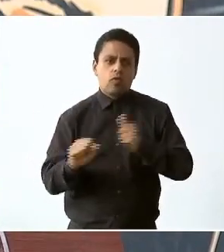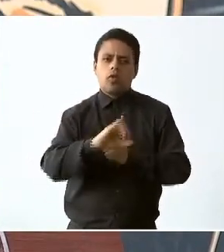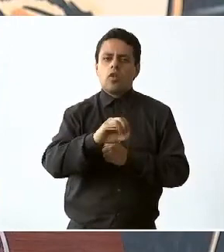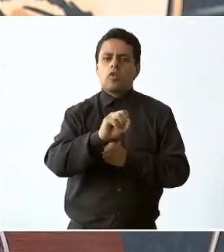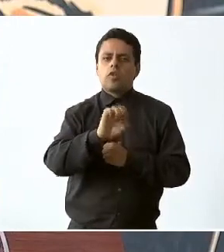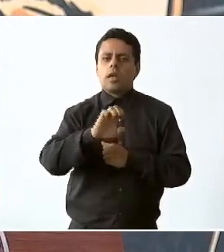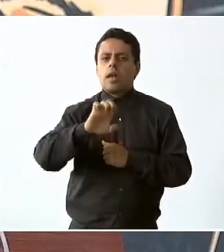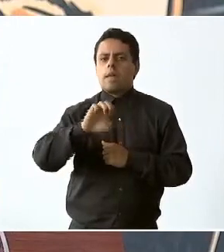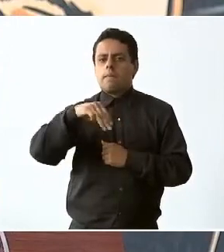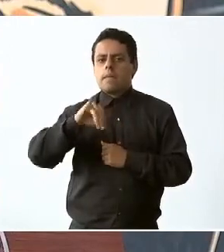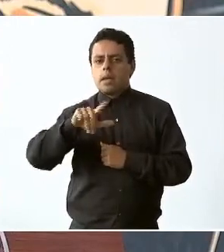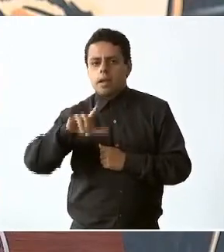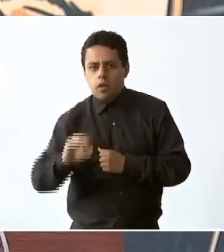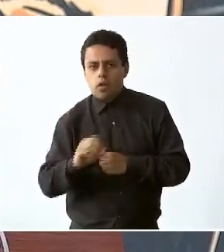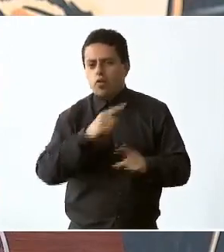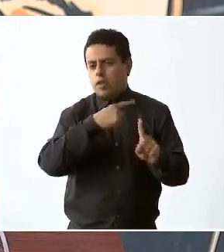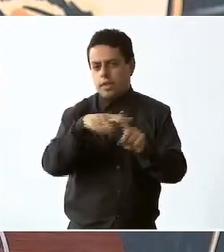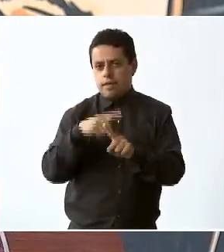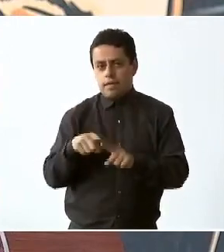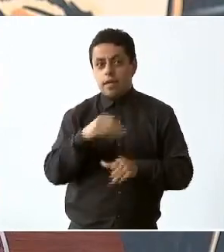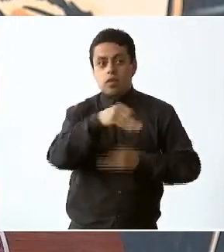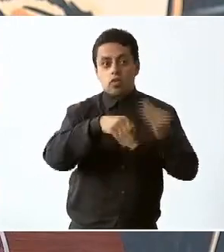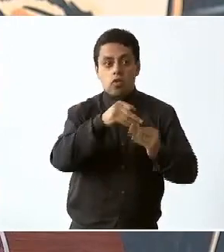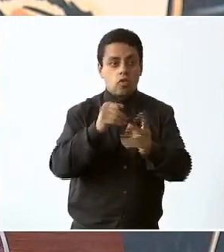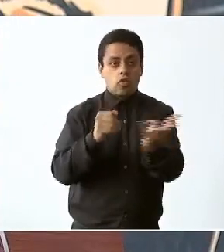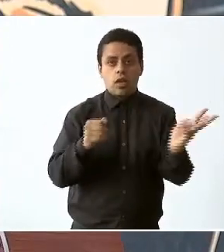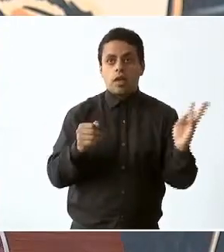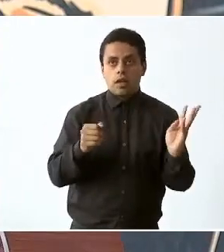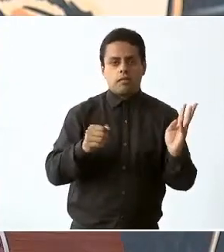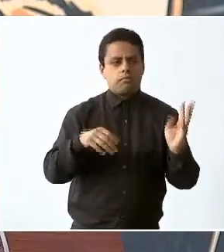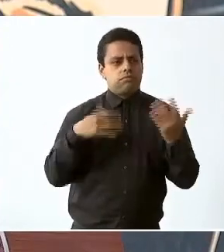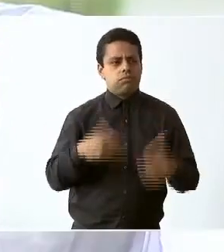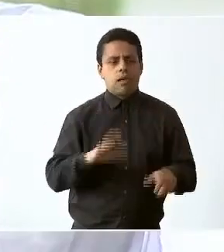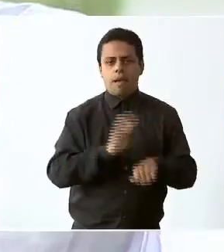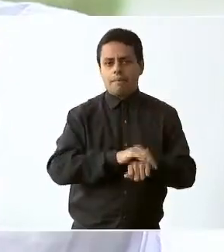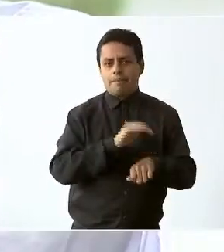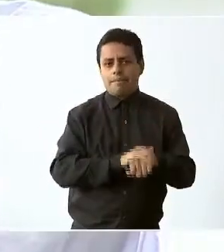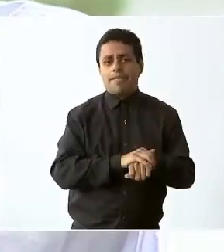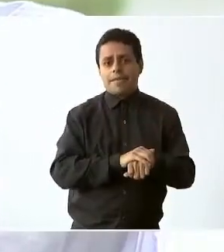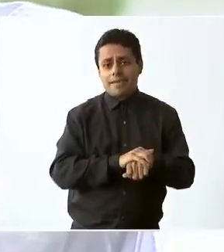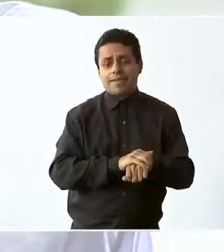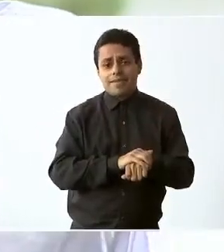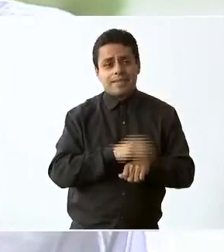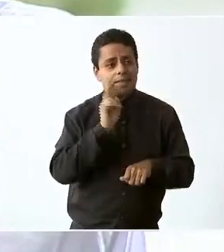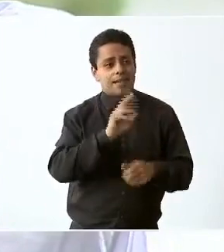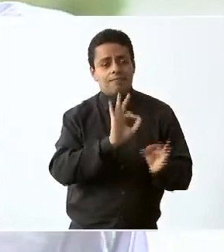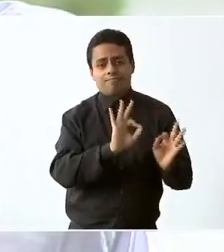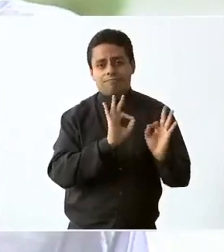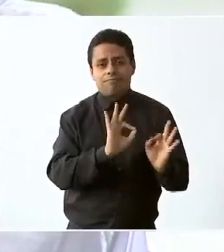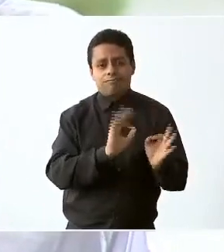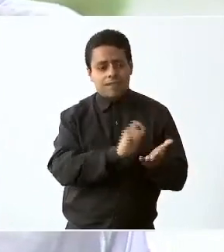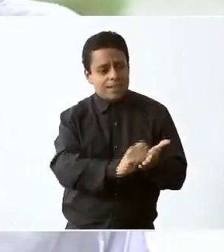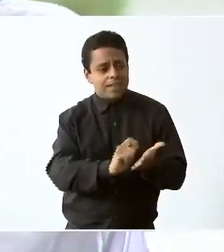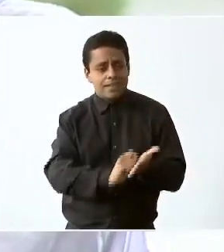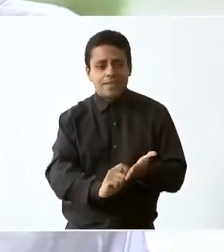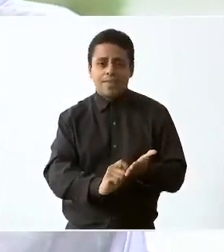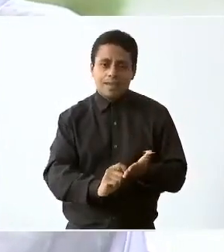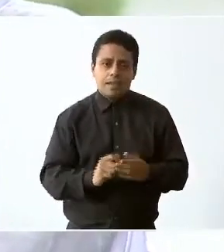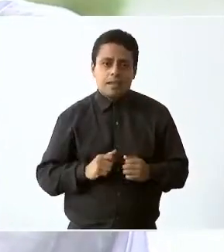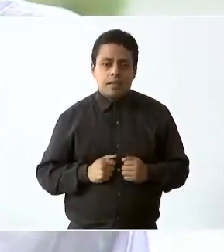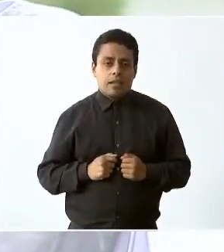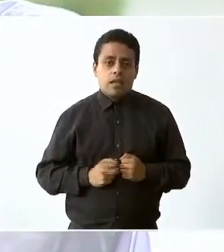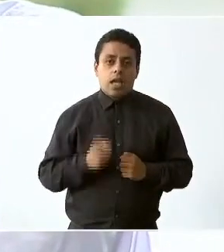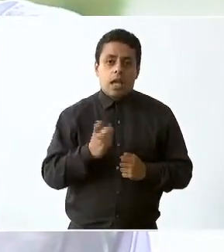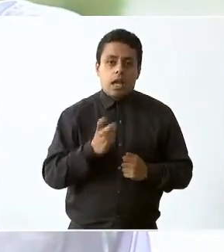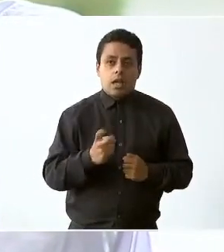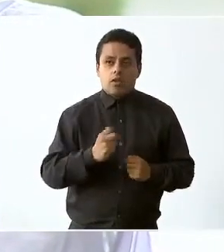Pacheco, maestros todos muy íntimos. Esta pasión razonada es lo